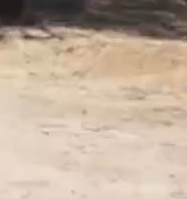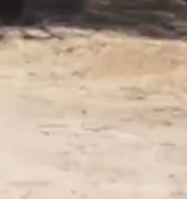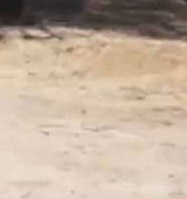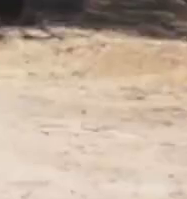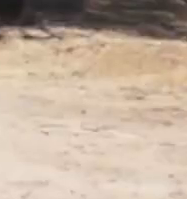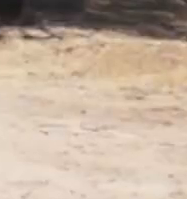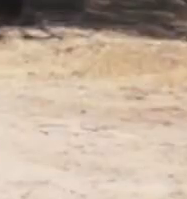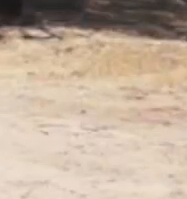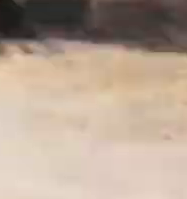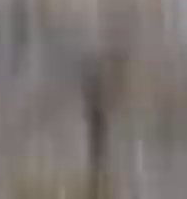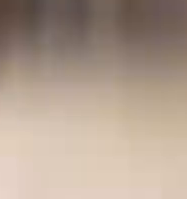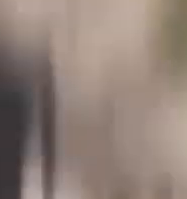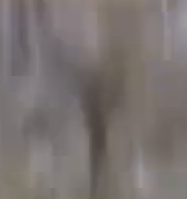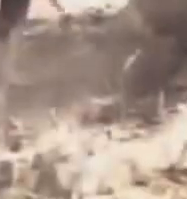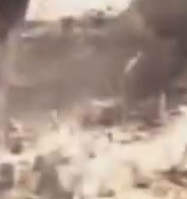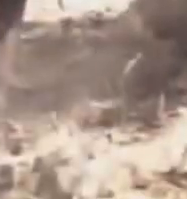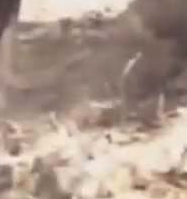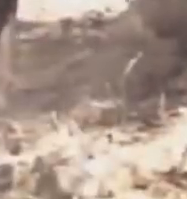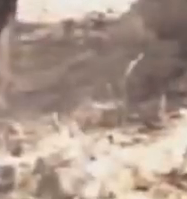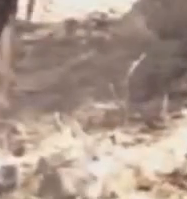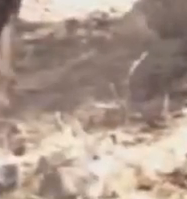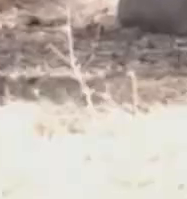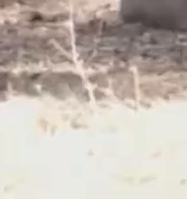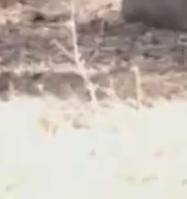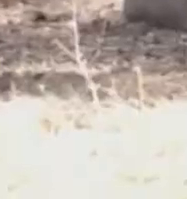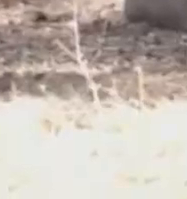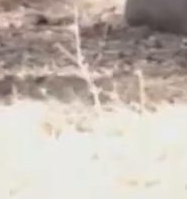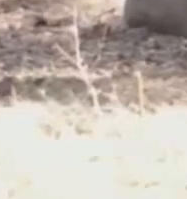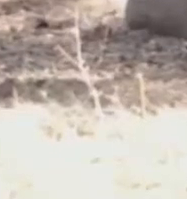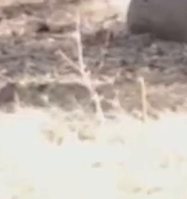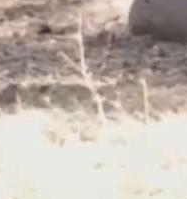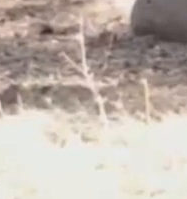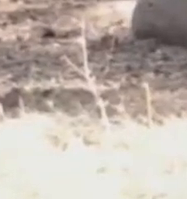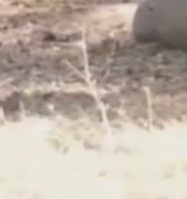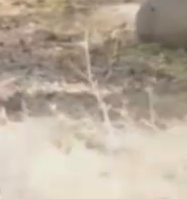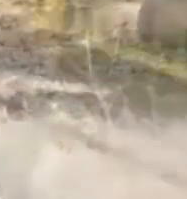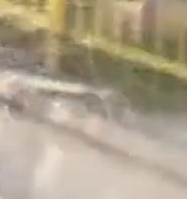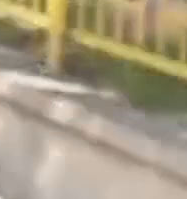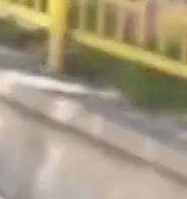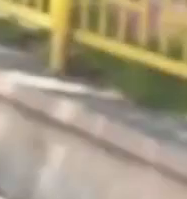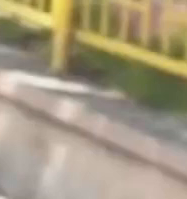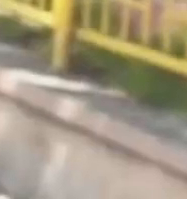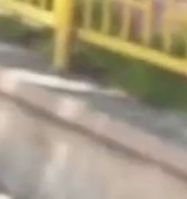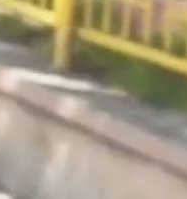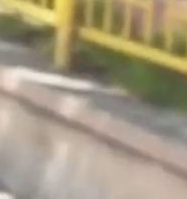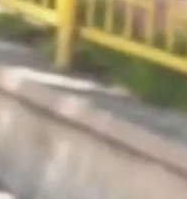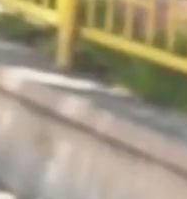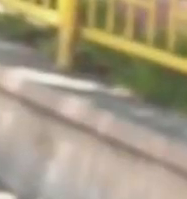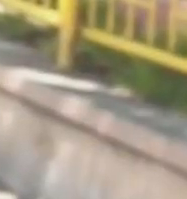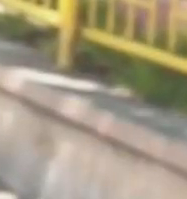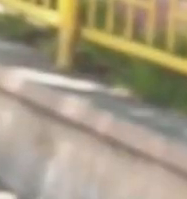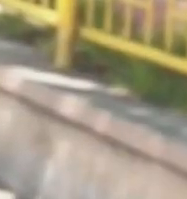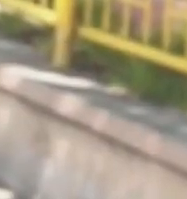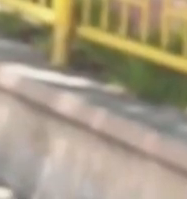principales rubros que constituyen parte del patrimonio de la villa son la agricultura y la ganadería. Agua Caliente es el número 1